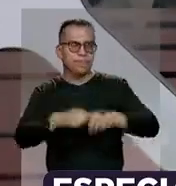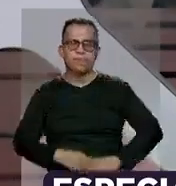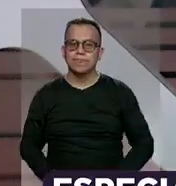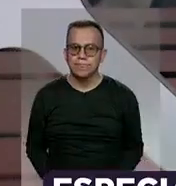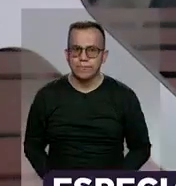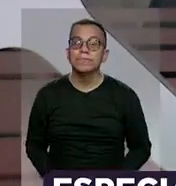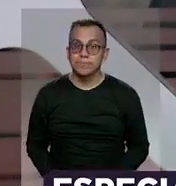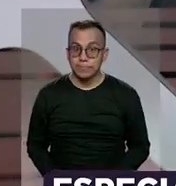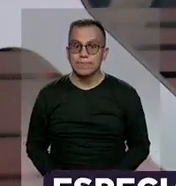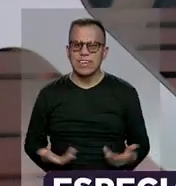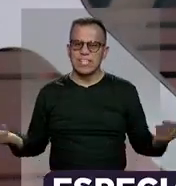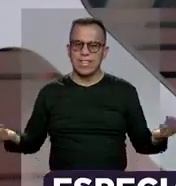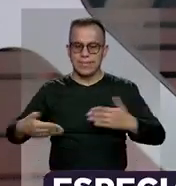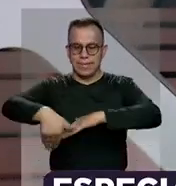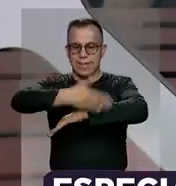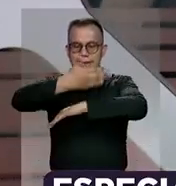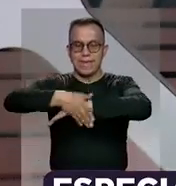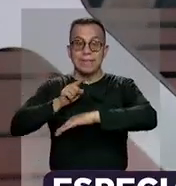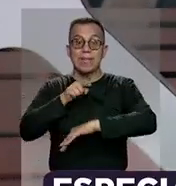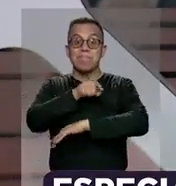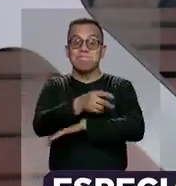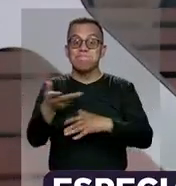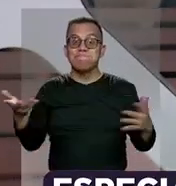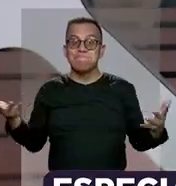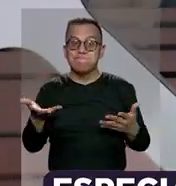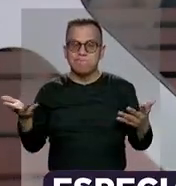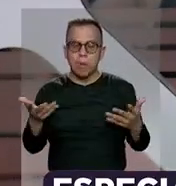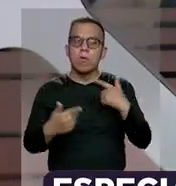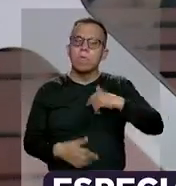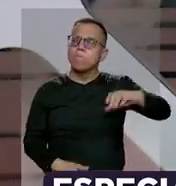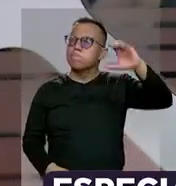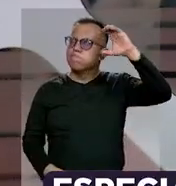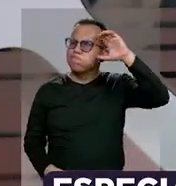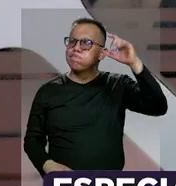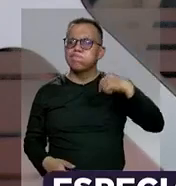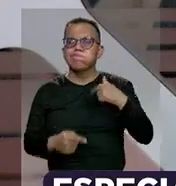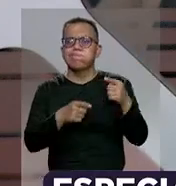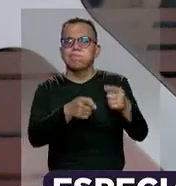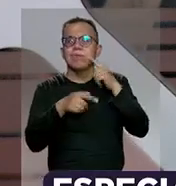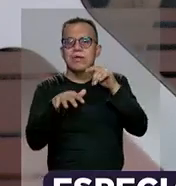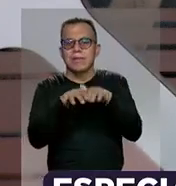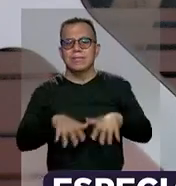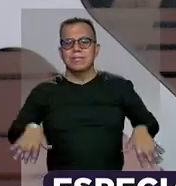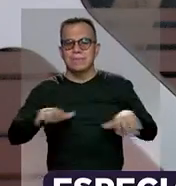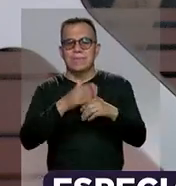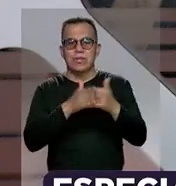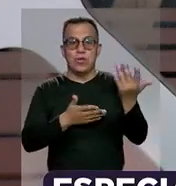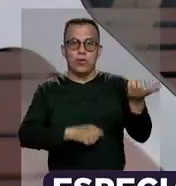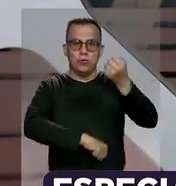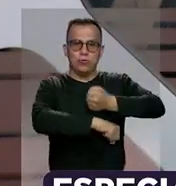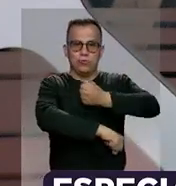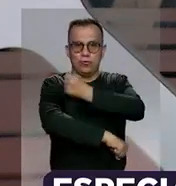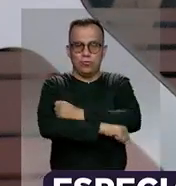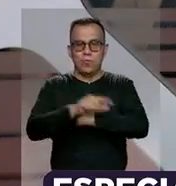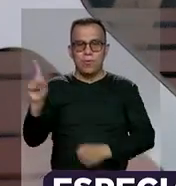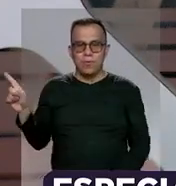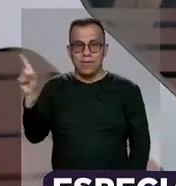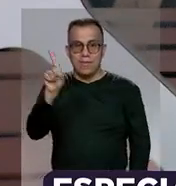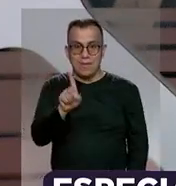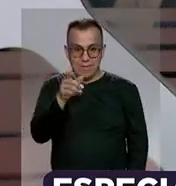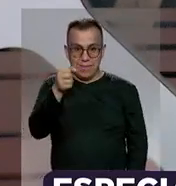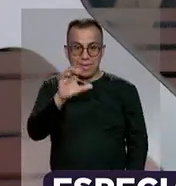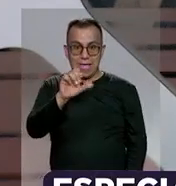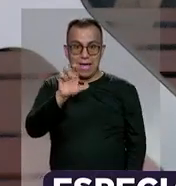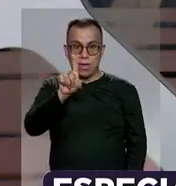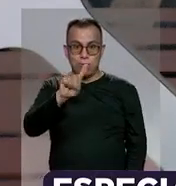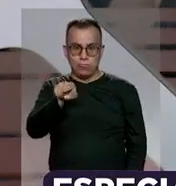Y regresamos a las calles de Bogotá, donde a esta hora continúan las movilizaciones. Desde Suba, Carlos Rodríguez nos informa sobre